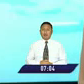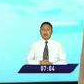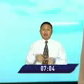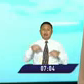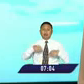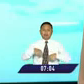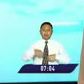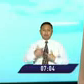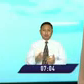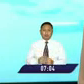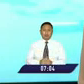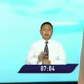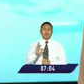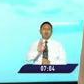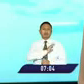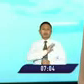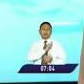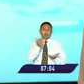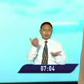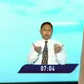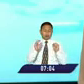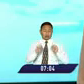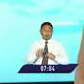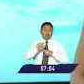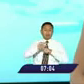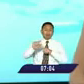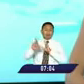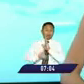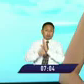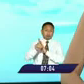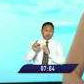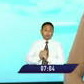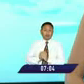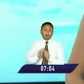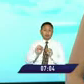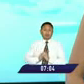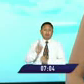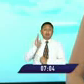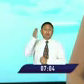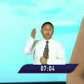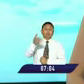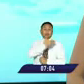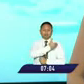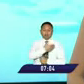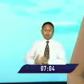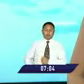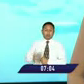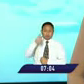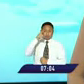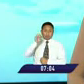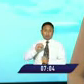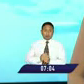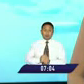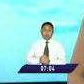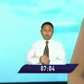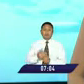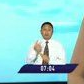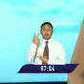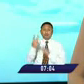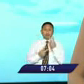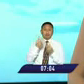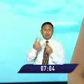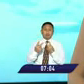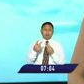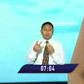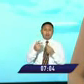balance técnico y otorgamiento de créditos de desarrollo, la visita del presidente de la República a la provincia del Carchi, el primer